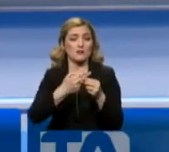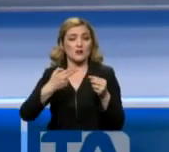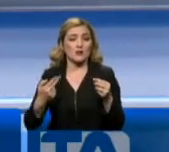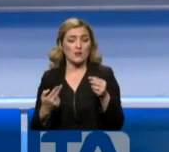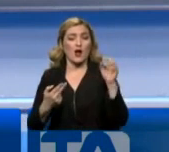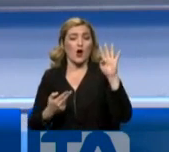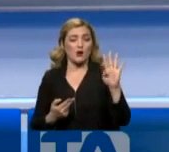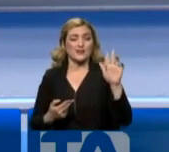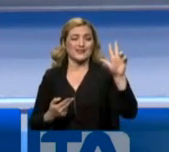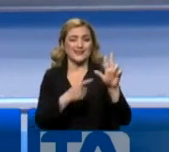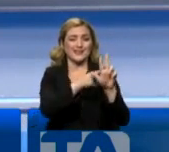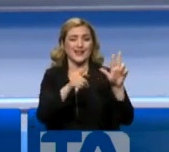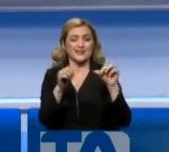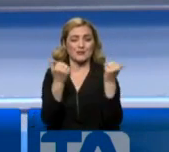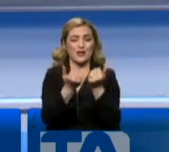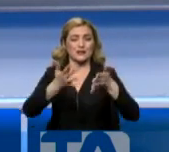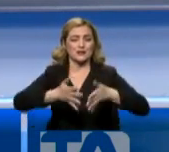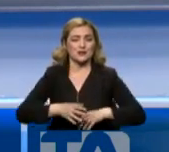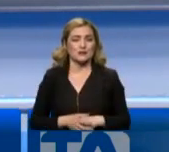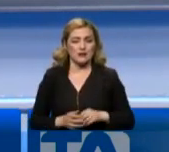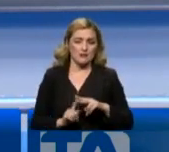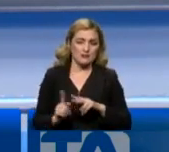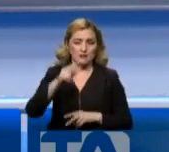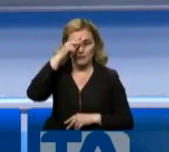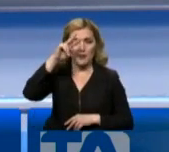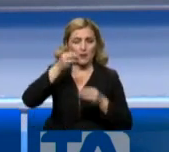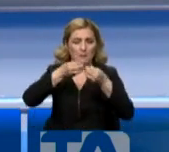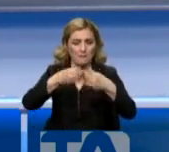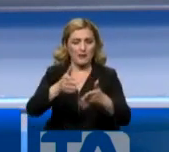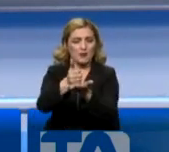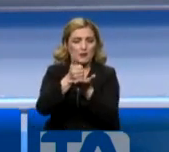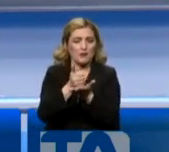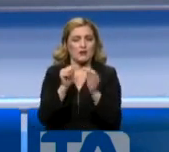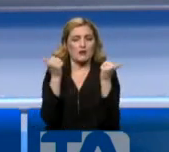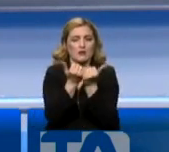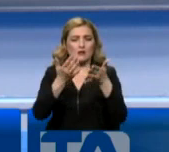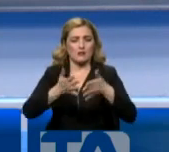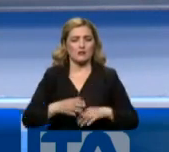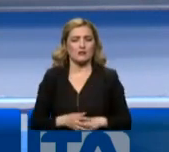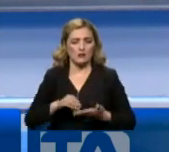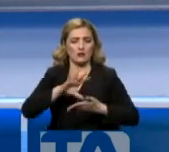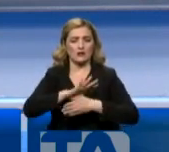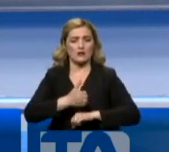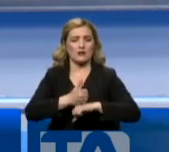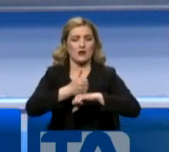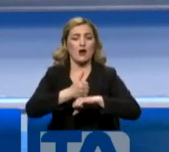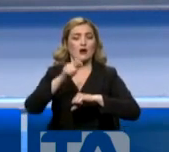Soledad Buendía y Carlos Viteri Gualinga, quienes están ya en México y perdieron sus beneficios como legisladores. El CAL